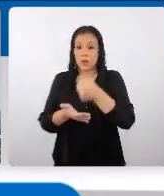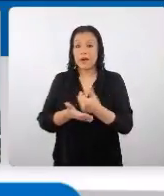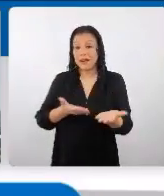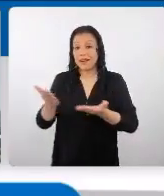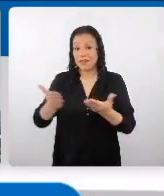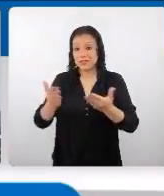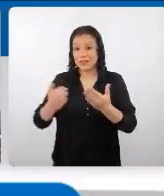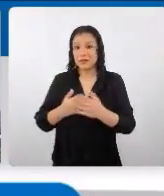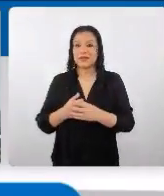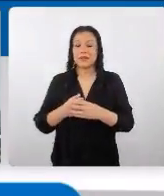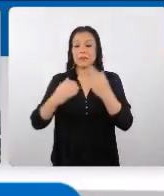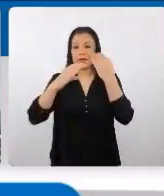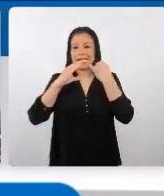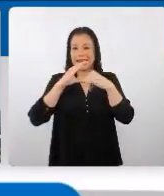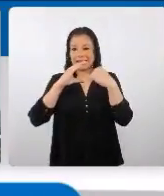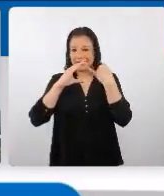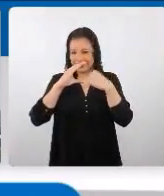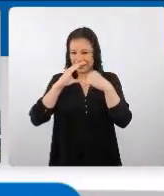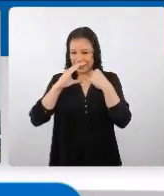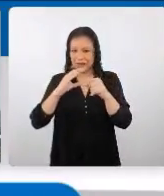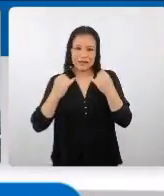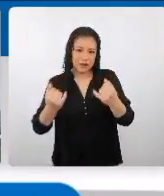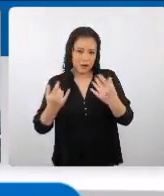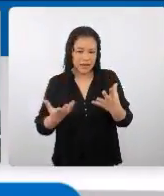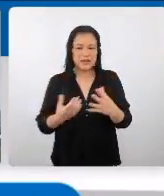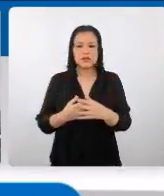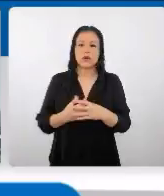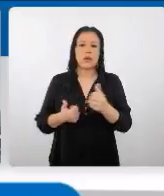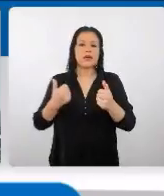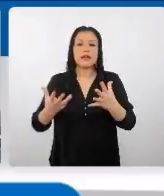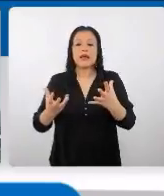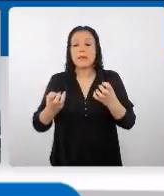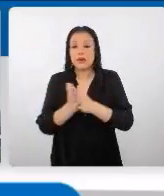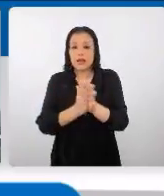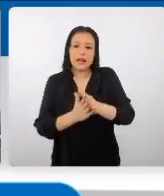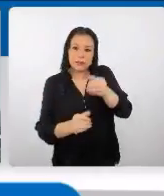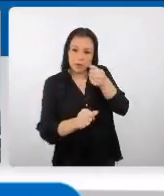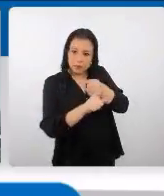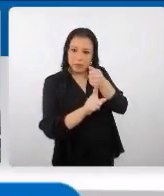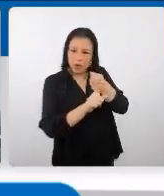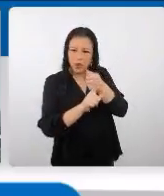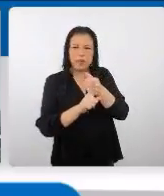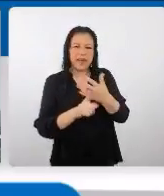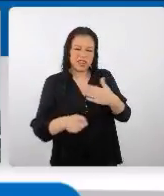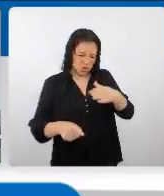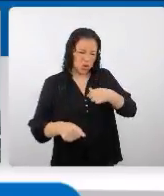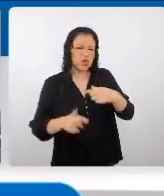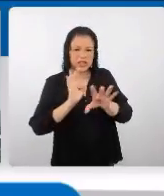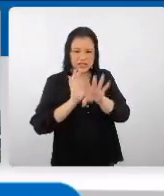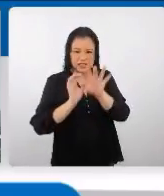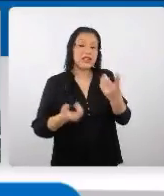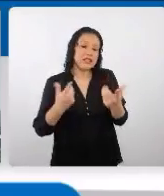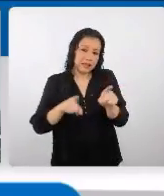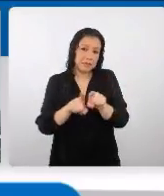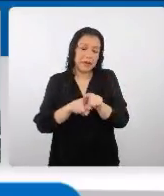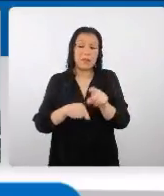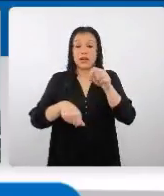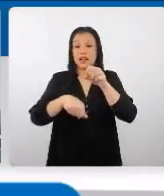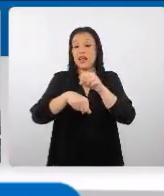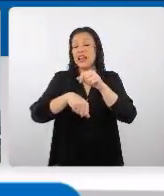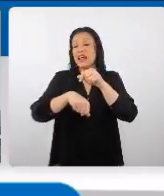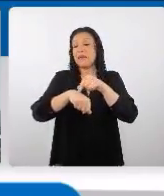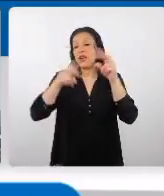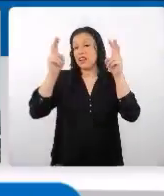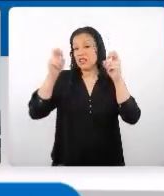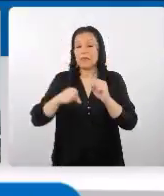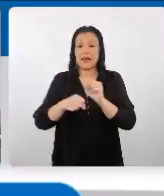servicios por internet. Esto tiene que ver mucho con el hecho de desear comprarlos por su cuenta y por el hecho de estar en pandemia también. Están más